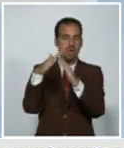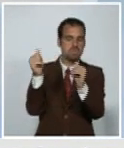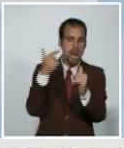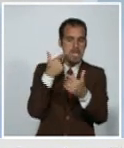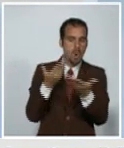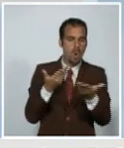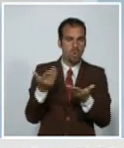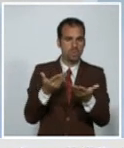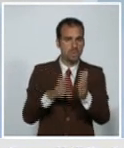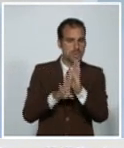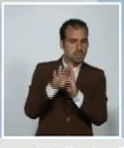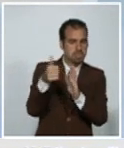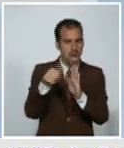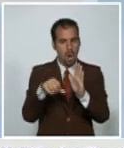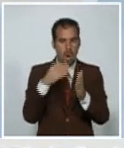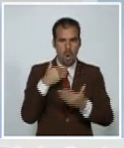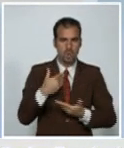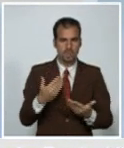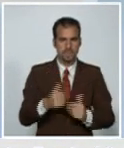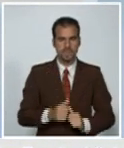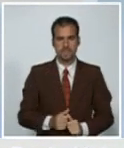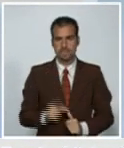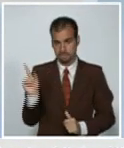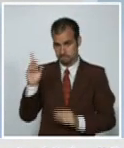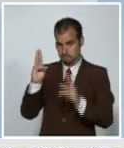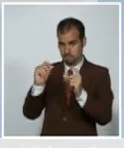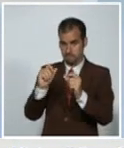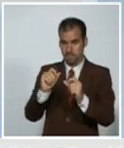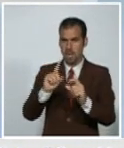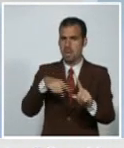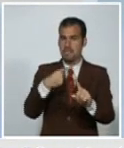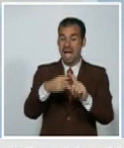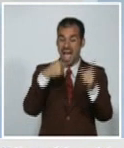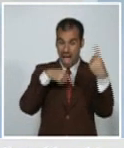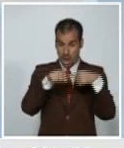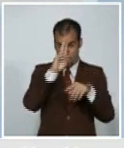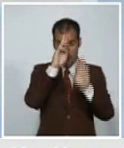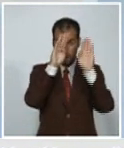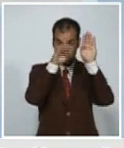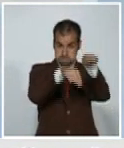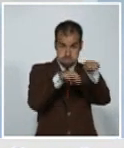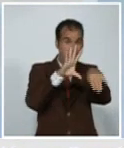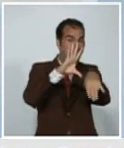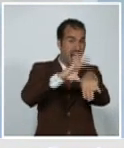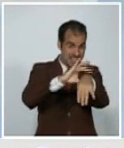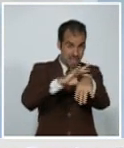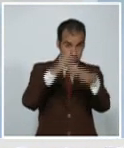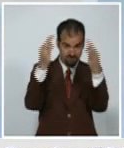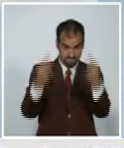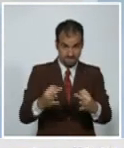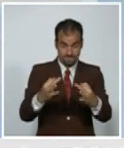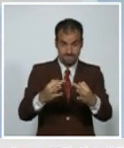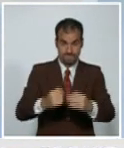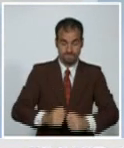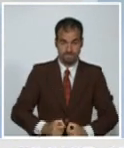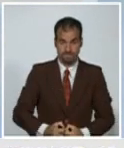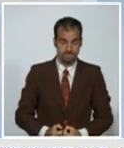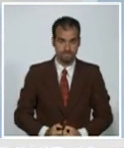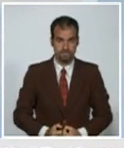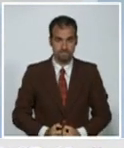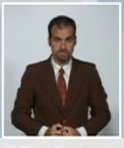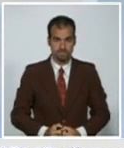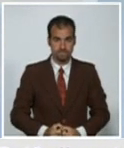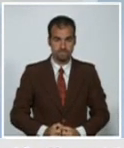15.678, y la cifra de activos, estamos hablando de personas que están confirmadas